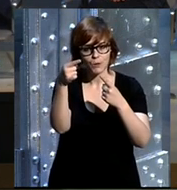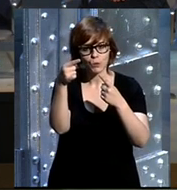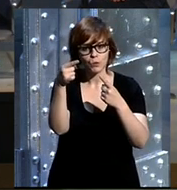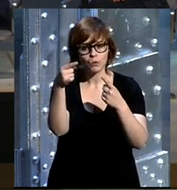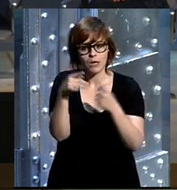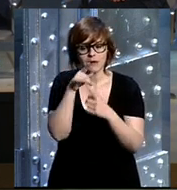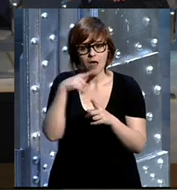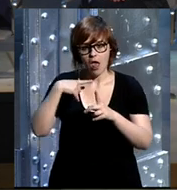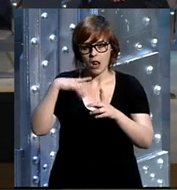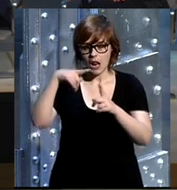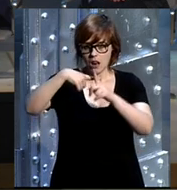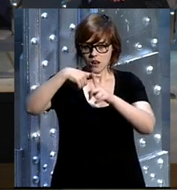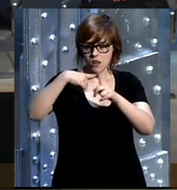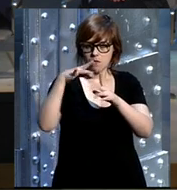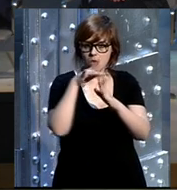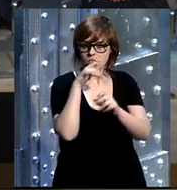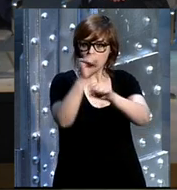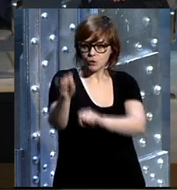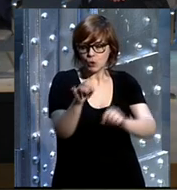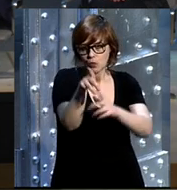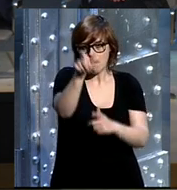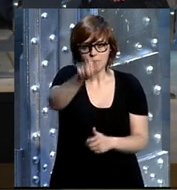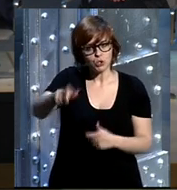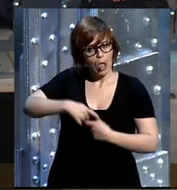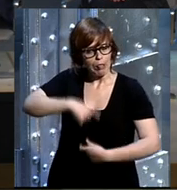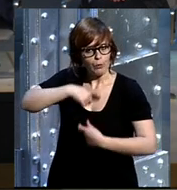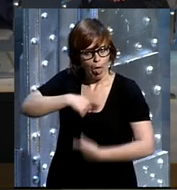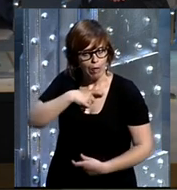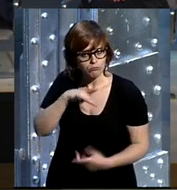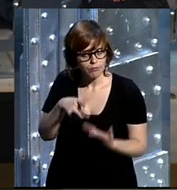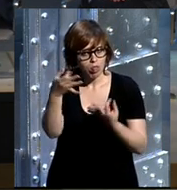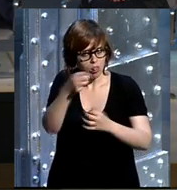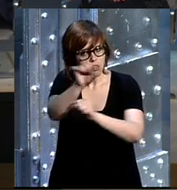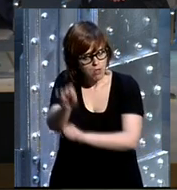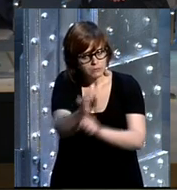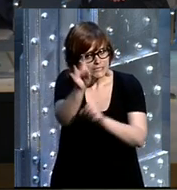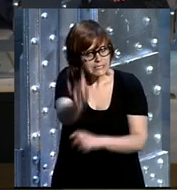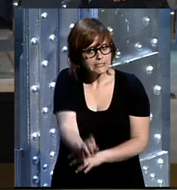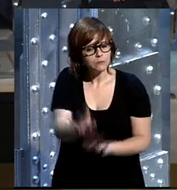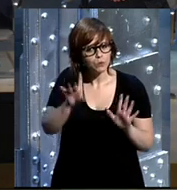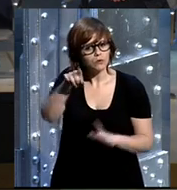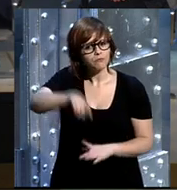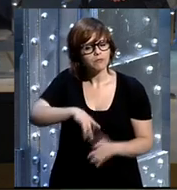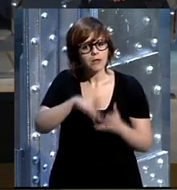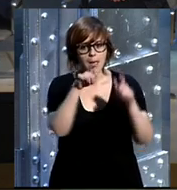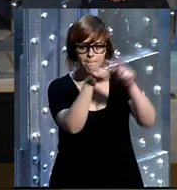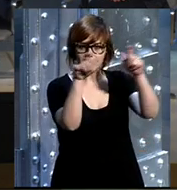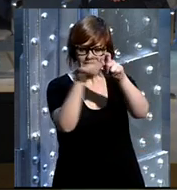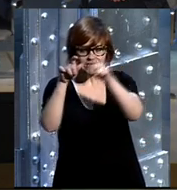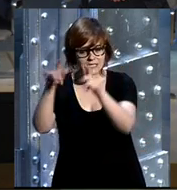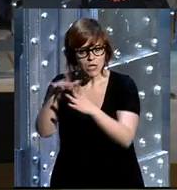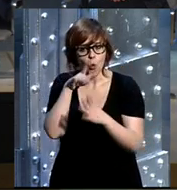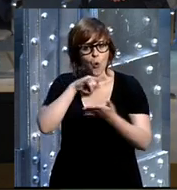ese nivel de protección de los ciudadanos, pero por otro lado, también permitir que las empresas y el